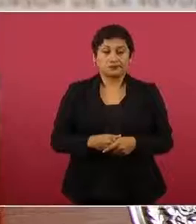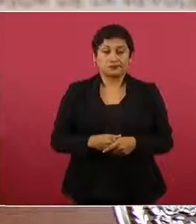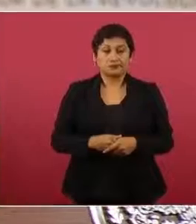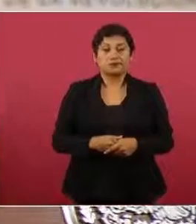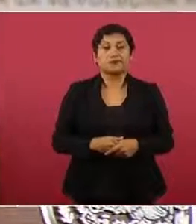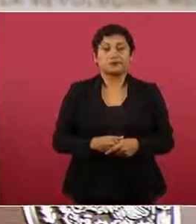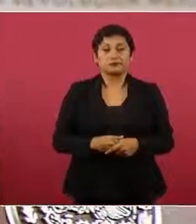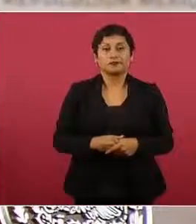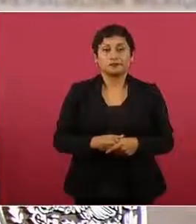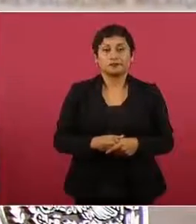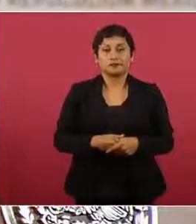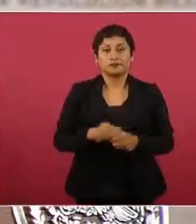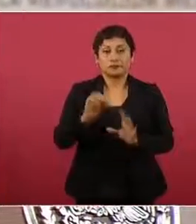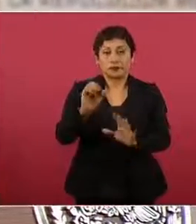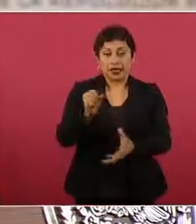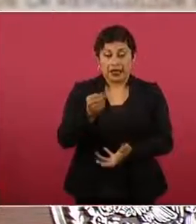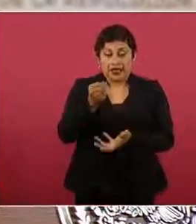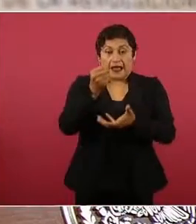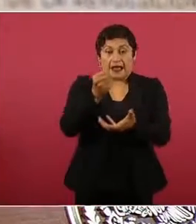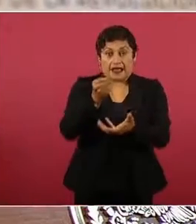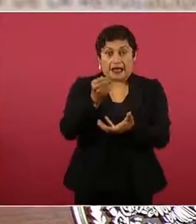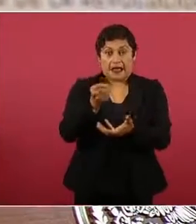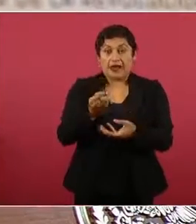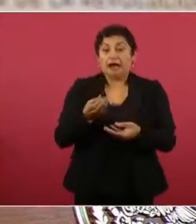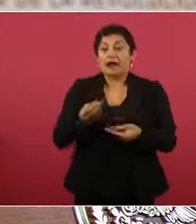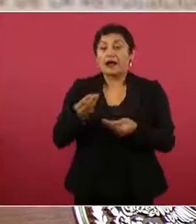va a la presa de Santa María,